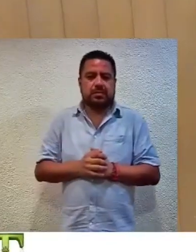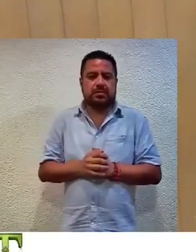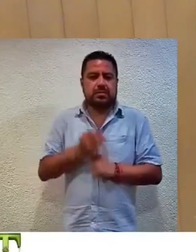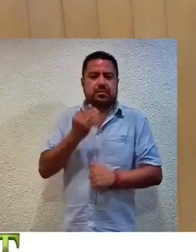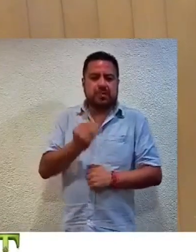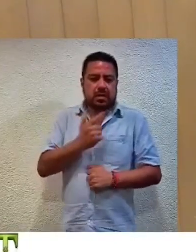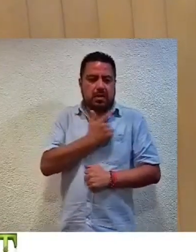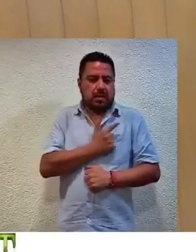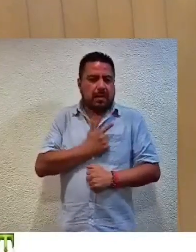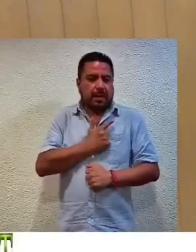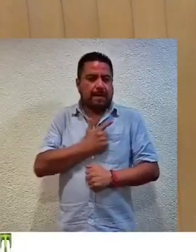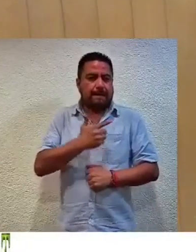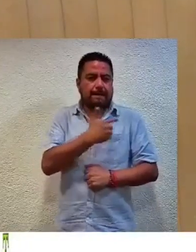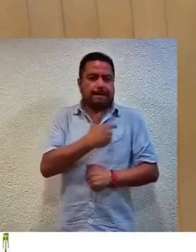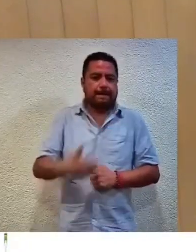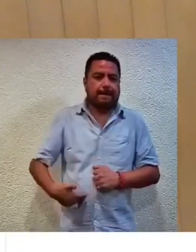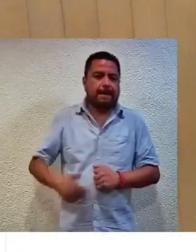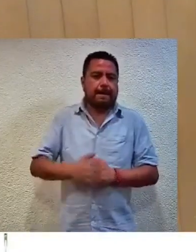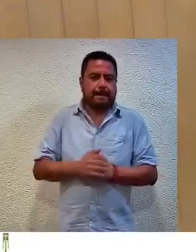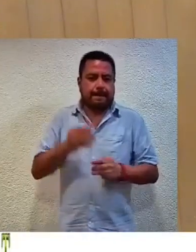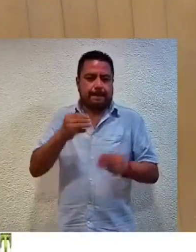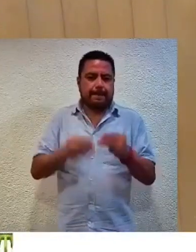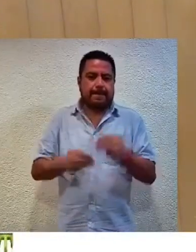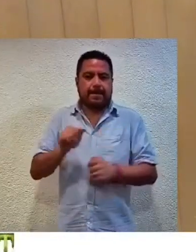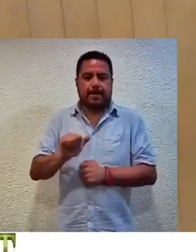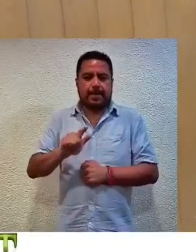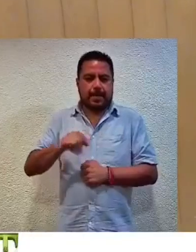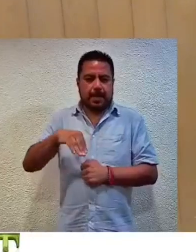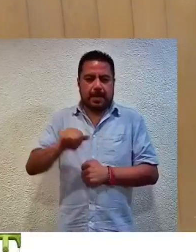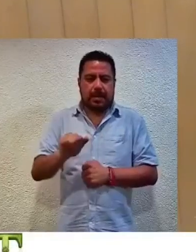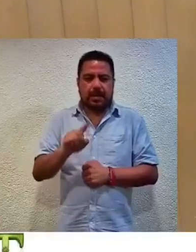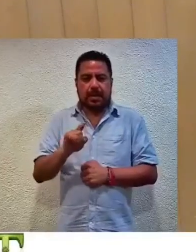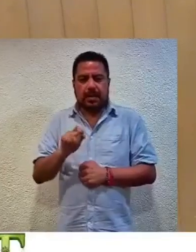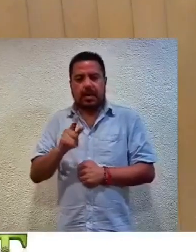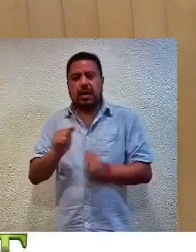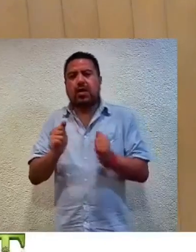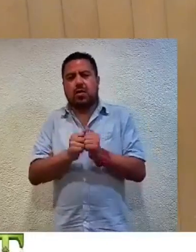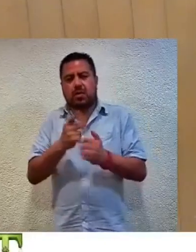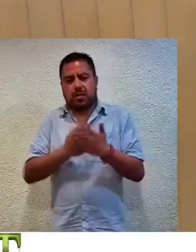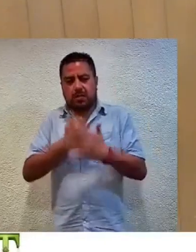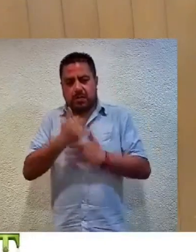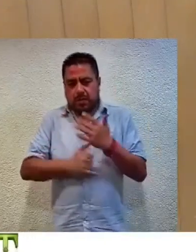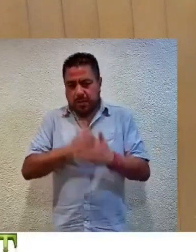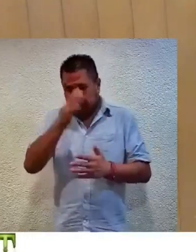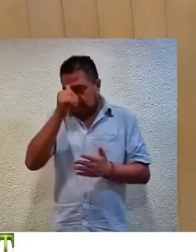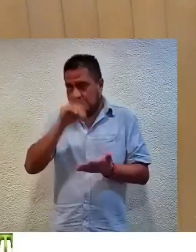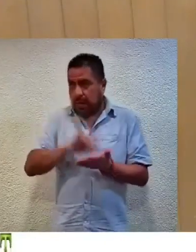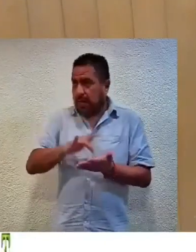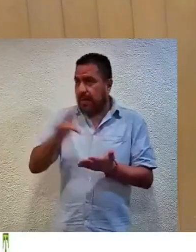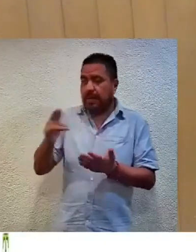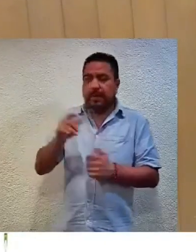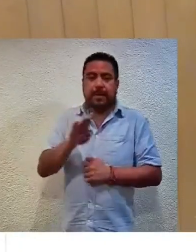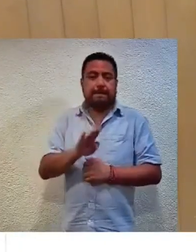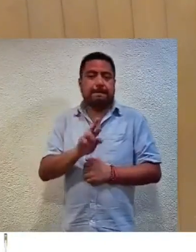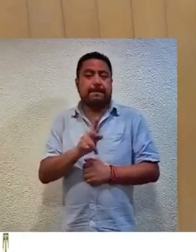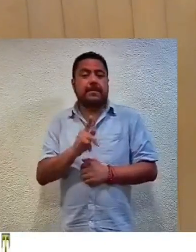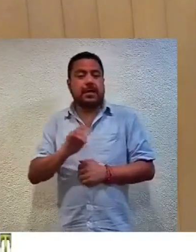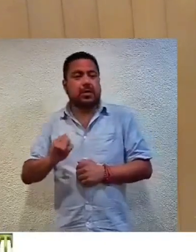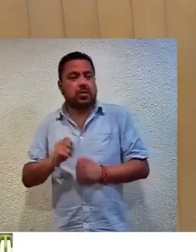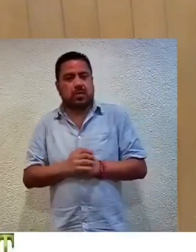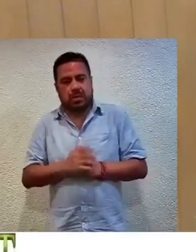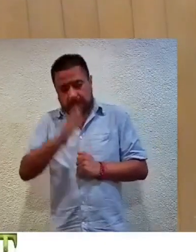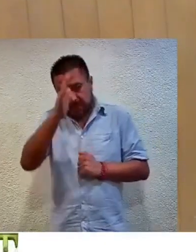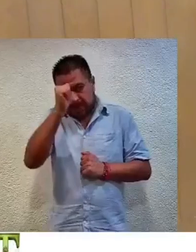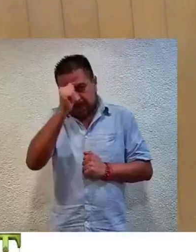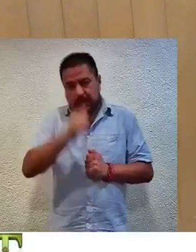Con gusto, magistrada presidenta. Magistrada Almadelia Eugenio Alcaraz. Con el proyecto. Gracias, magistrada. Magistrada Hilda Rosa Delgado Brito. A favor